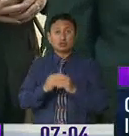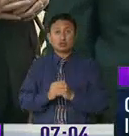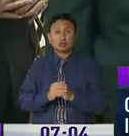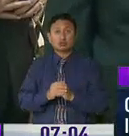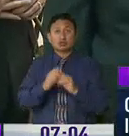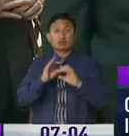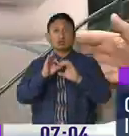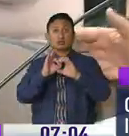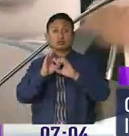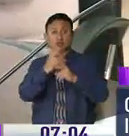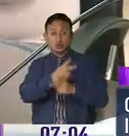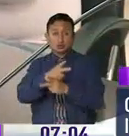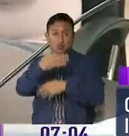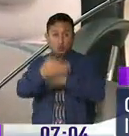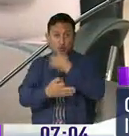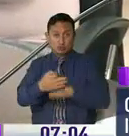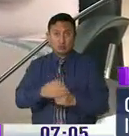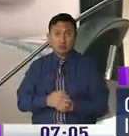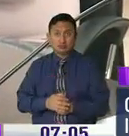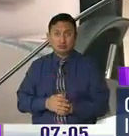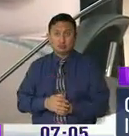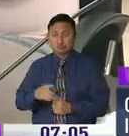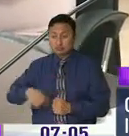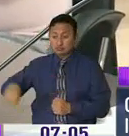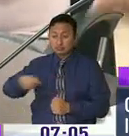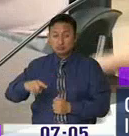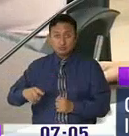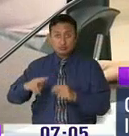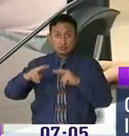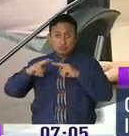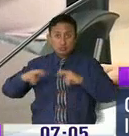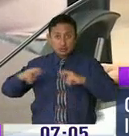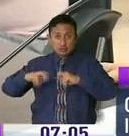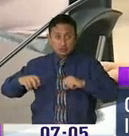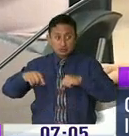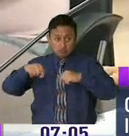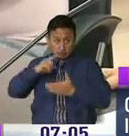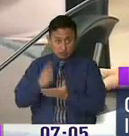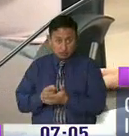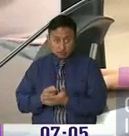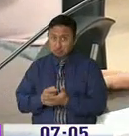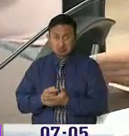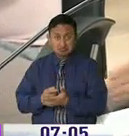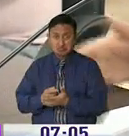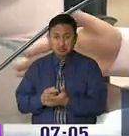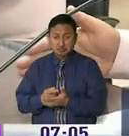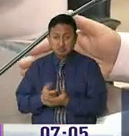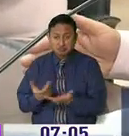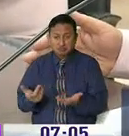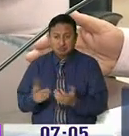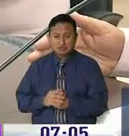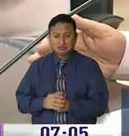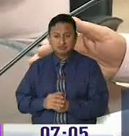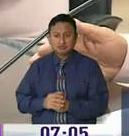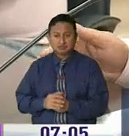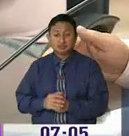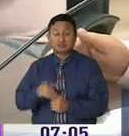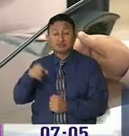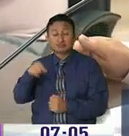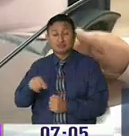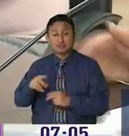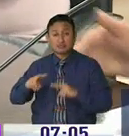Una investigación que no busca establecer la verdad, ¿ya? Que excluye de la investigación a